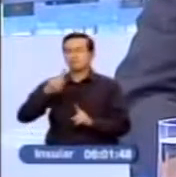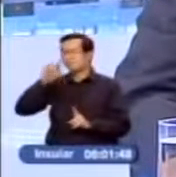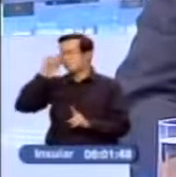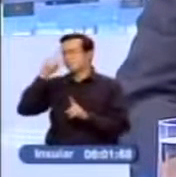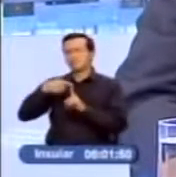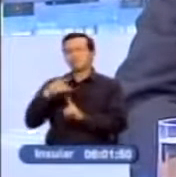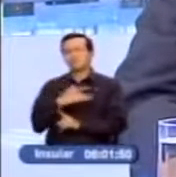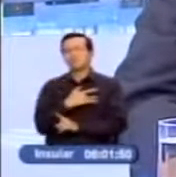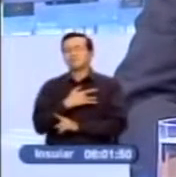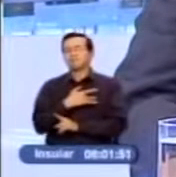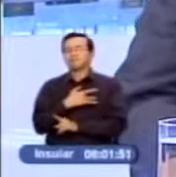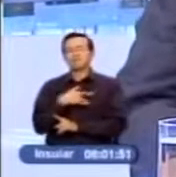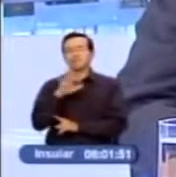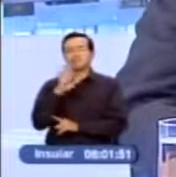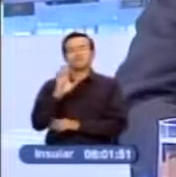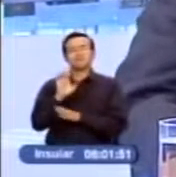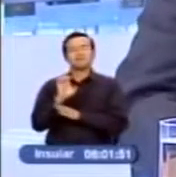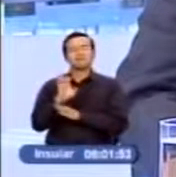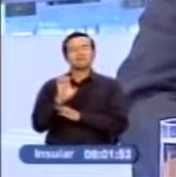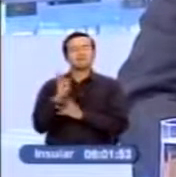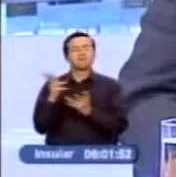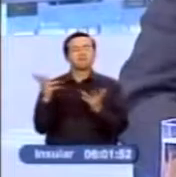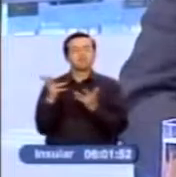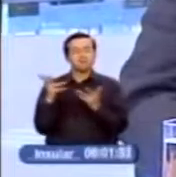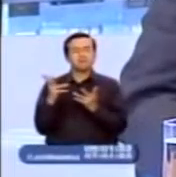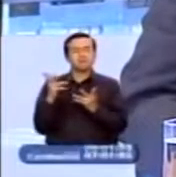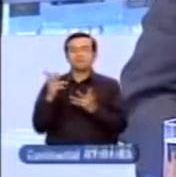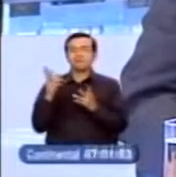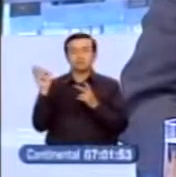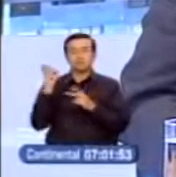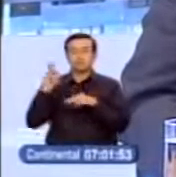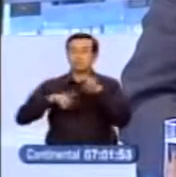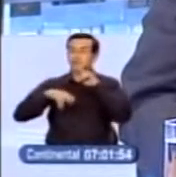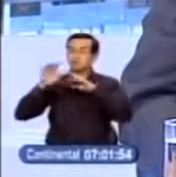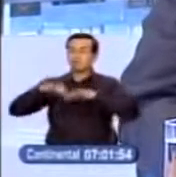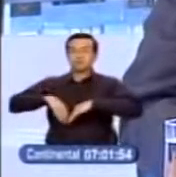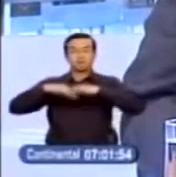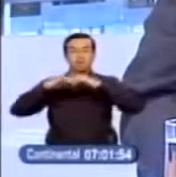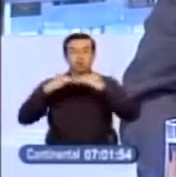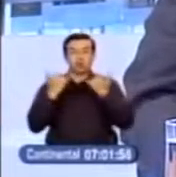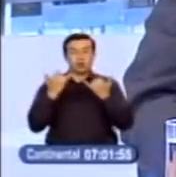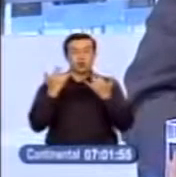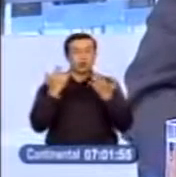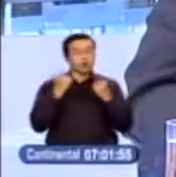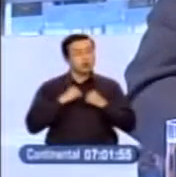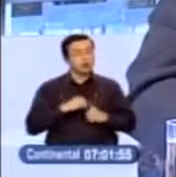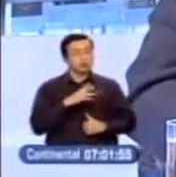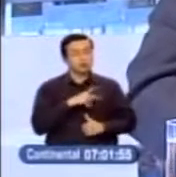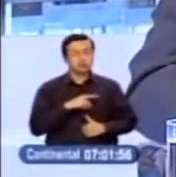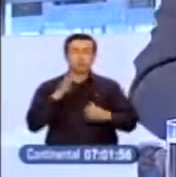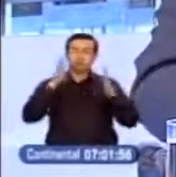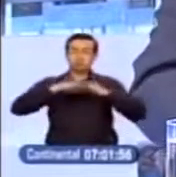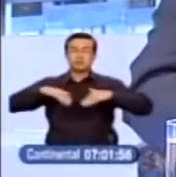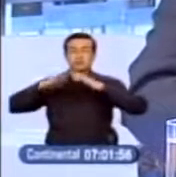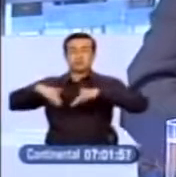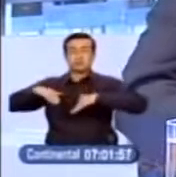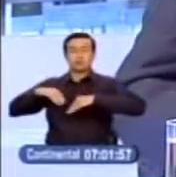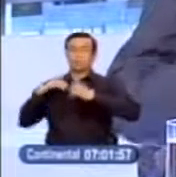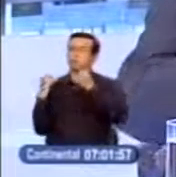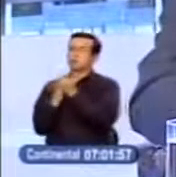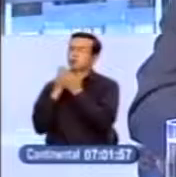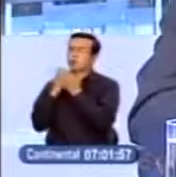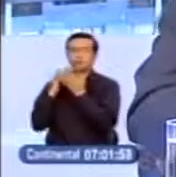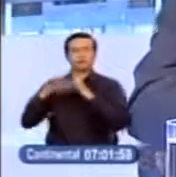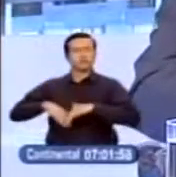sentido práctico. Nuestro país tenemos que reconstruirlo y hacer de esta desgracia el punto de apoyo para ir